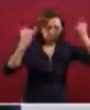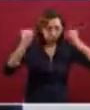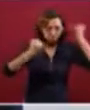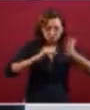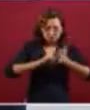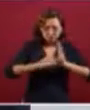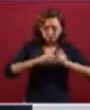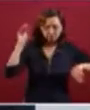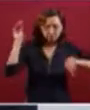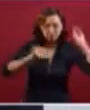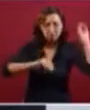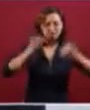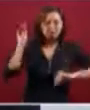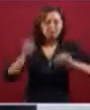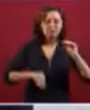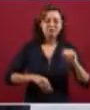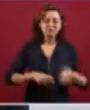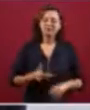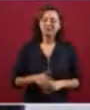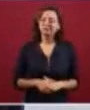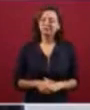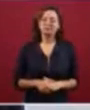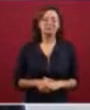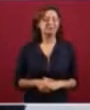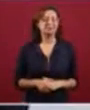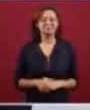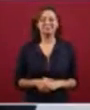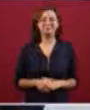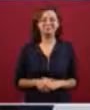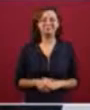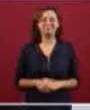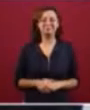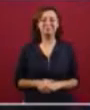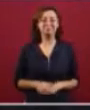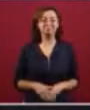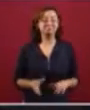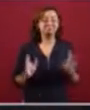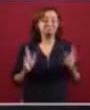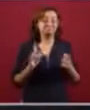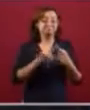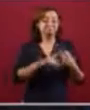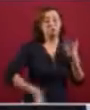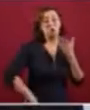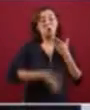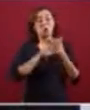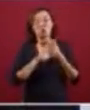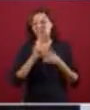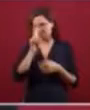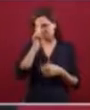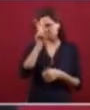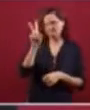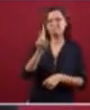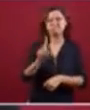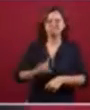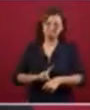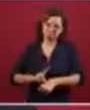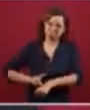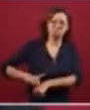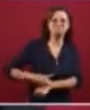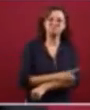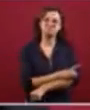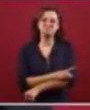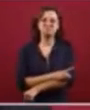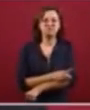como sea. Si fue por venganza de alguien dolido